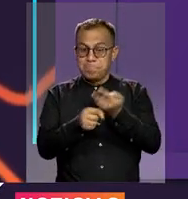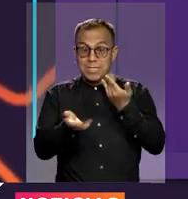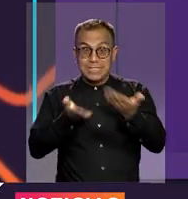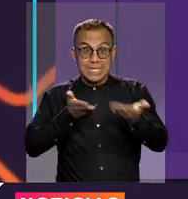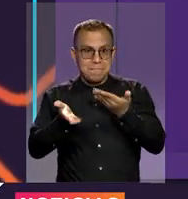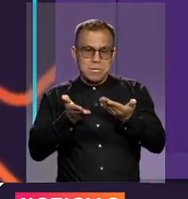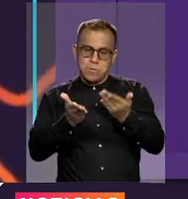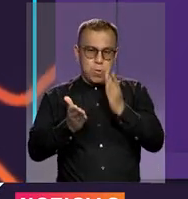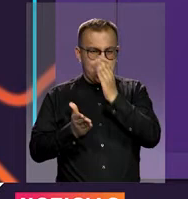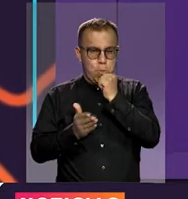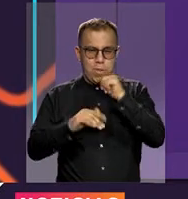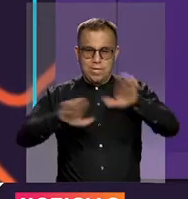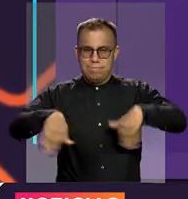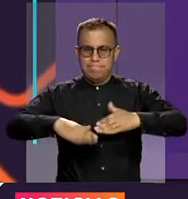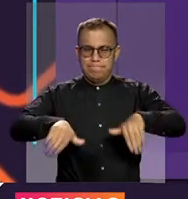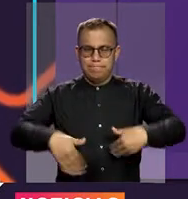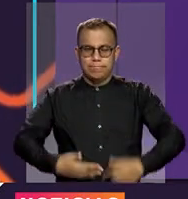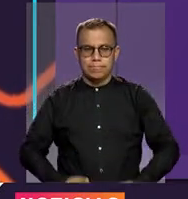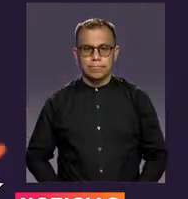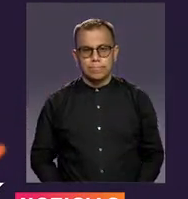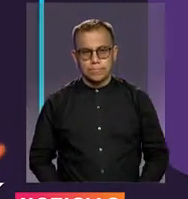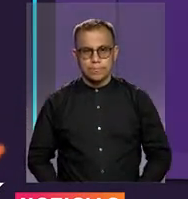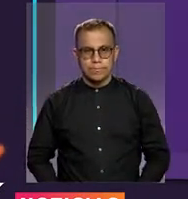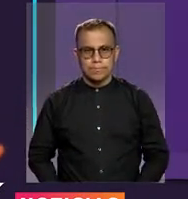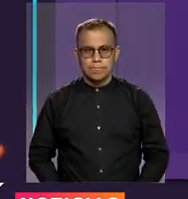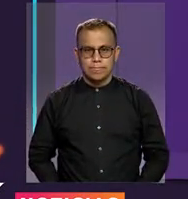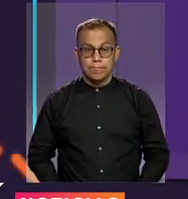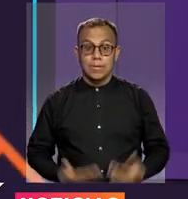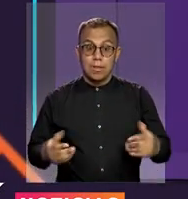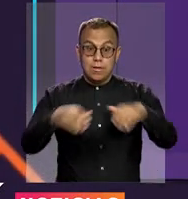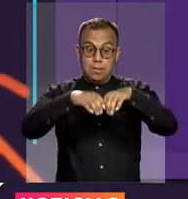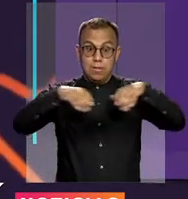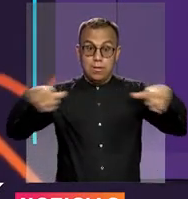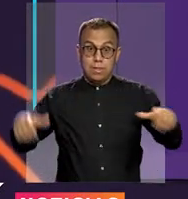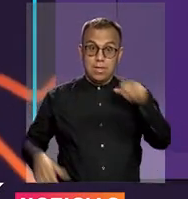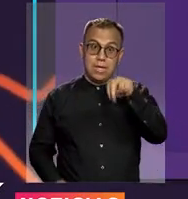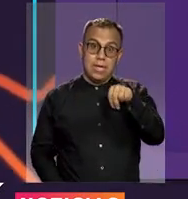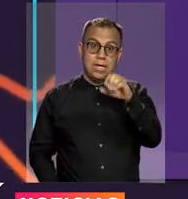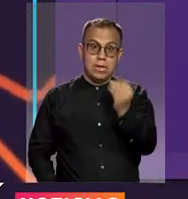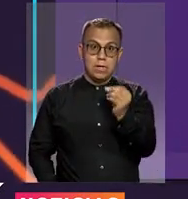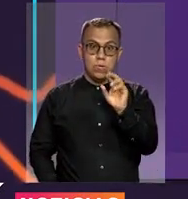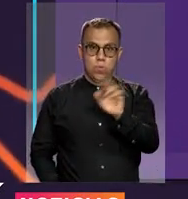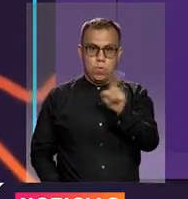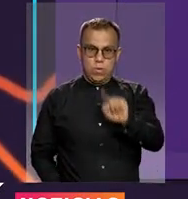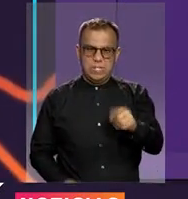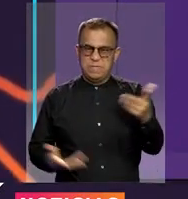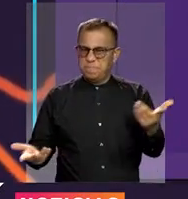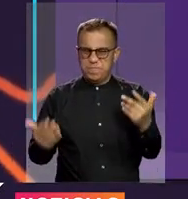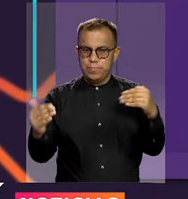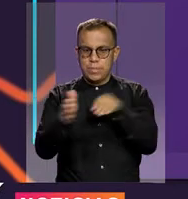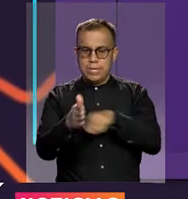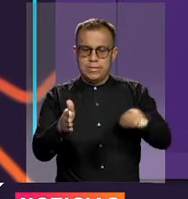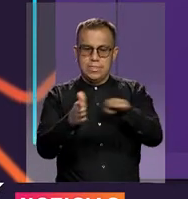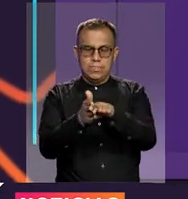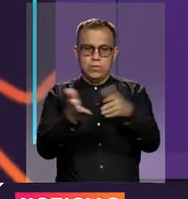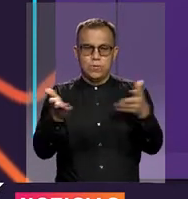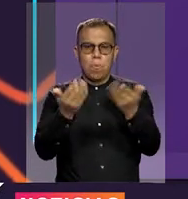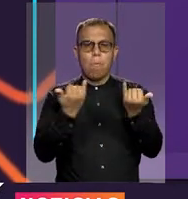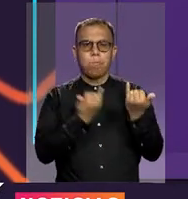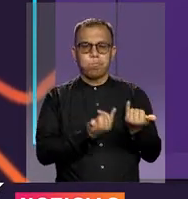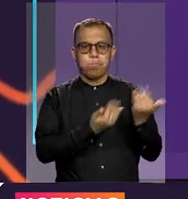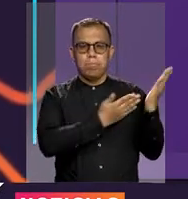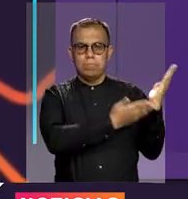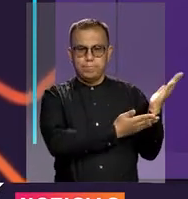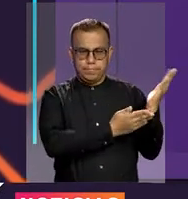Quiroga, Calle 40 Sur y Socorro. En la NQS, Calle 30 Sur, Calle 38 A